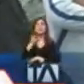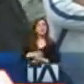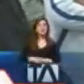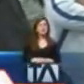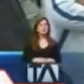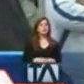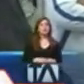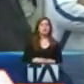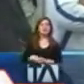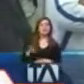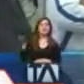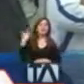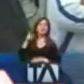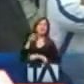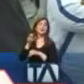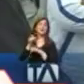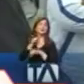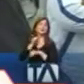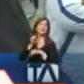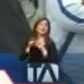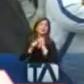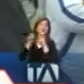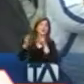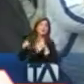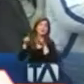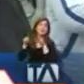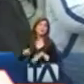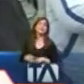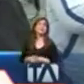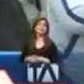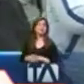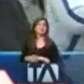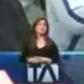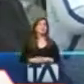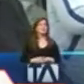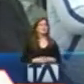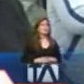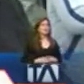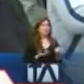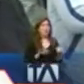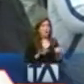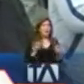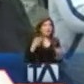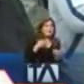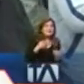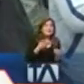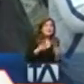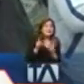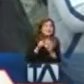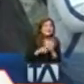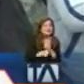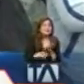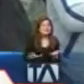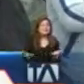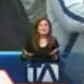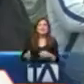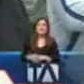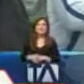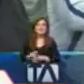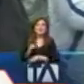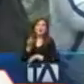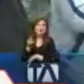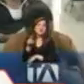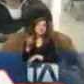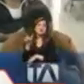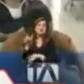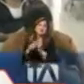debe ser un medio año más o menos, hace 6 meses. ¿Hace 6 meses? ¿Y recién viene hoy? Sí, es que casi no necesito